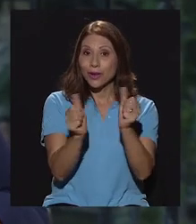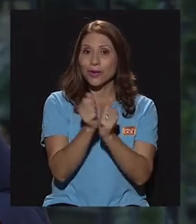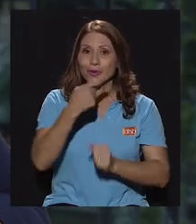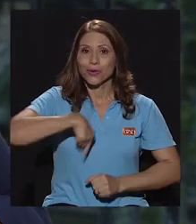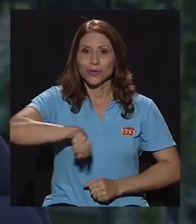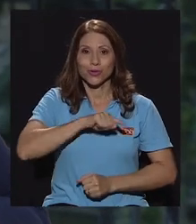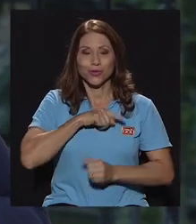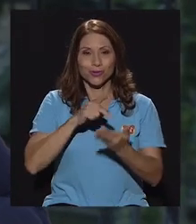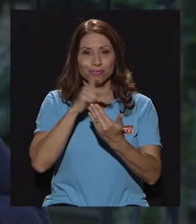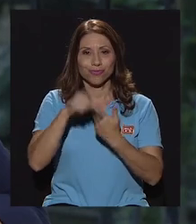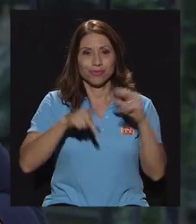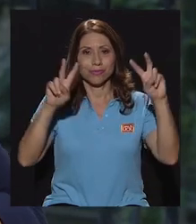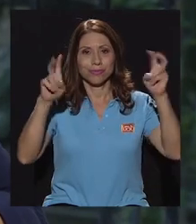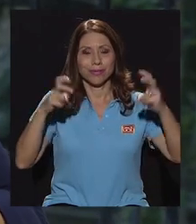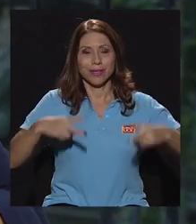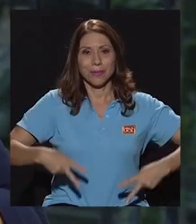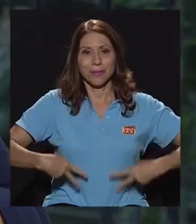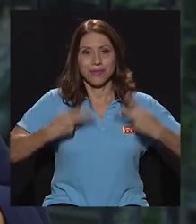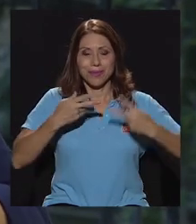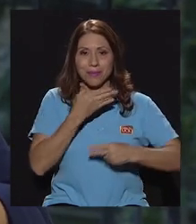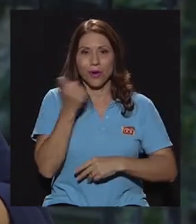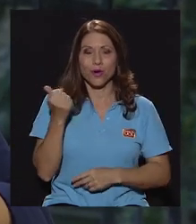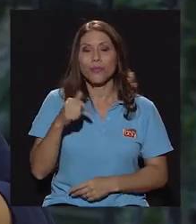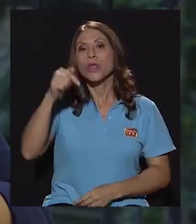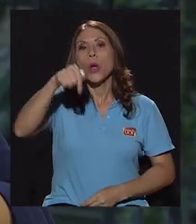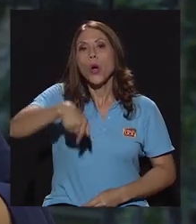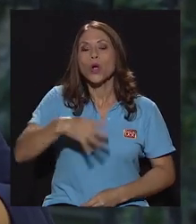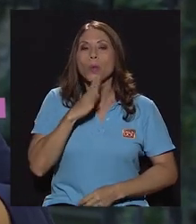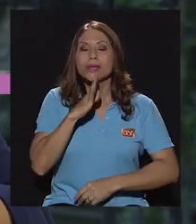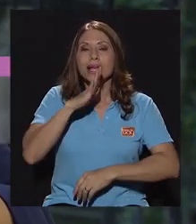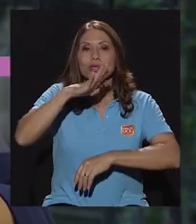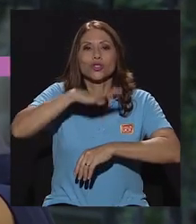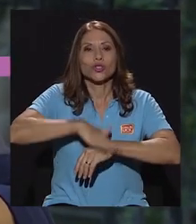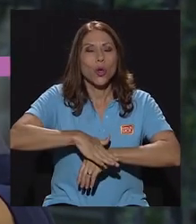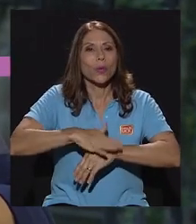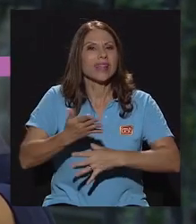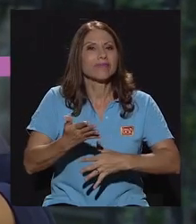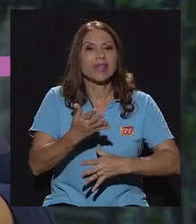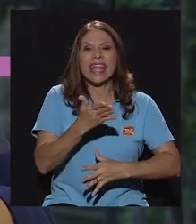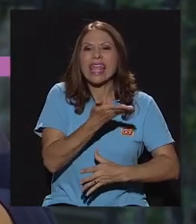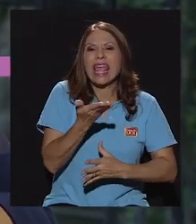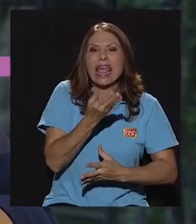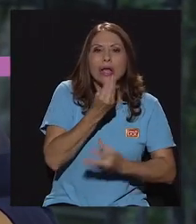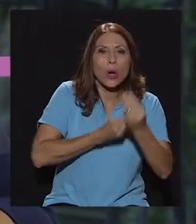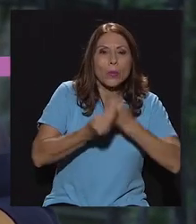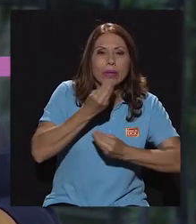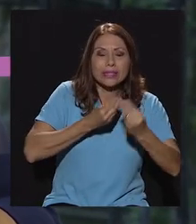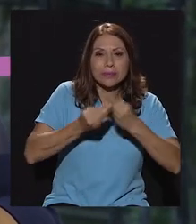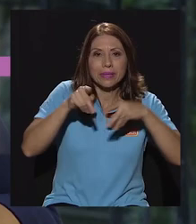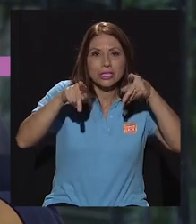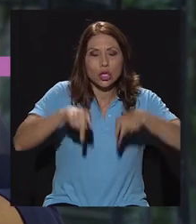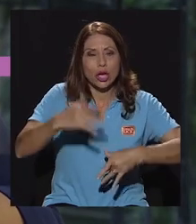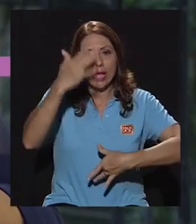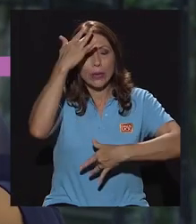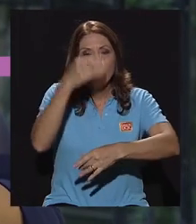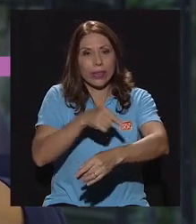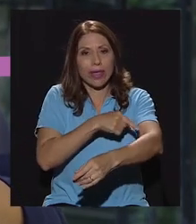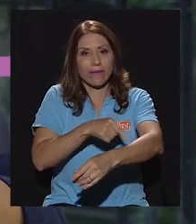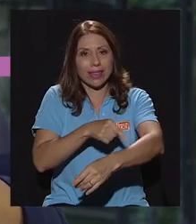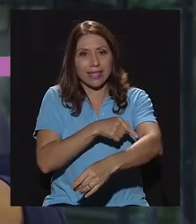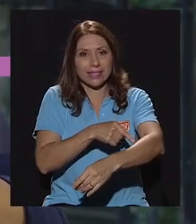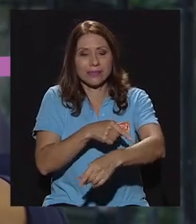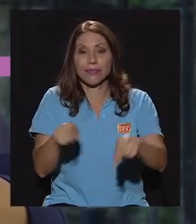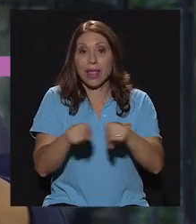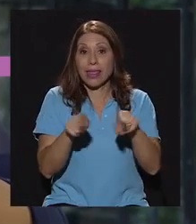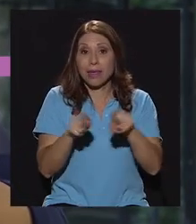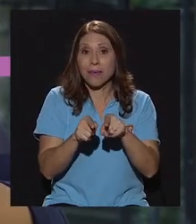Gracias por continuar con nosotros en Vivir Mejor. El día de hoy conversando acerca de la alimentación en personas con